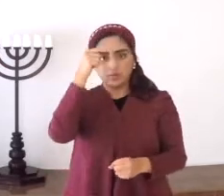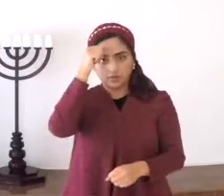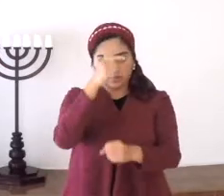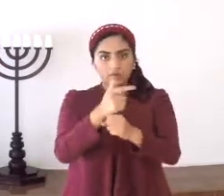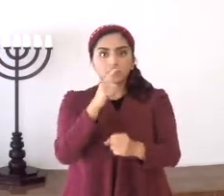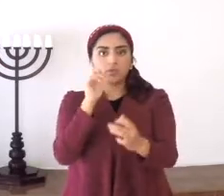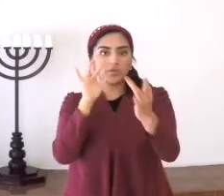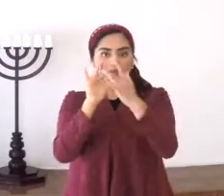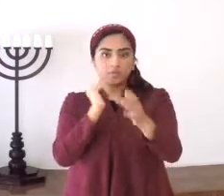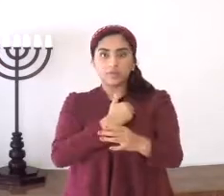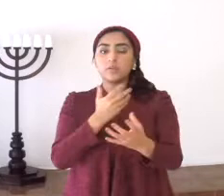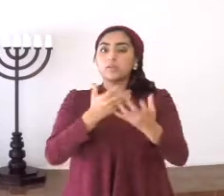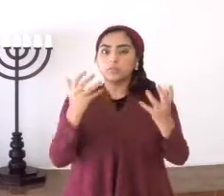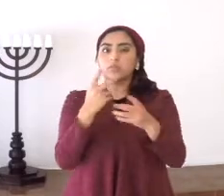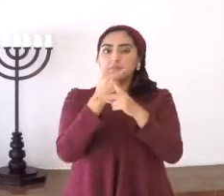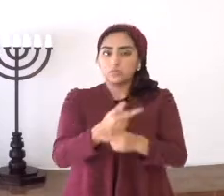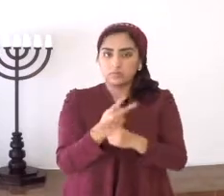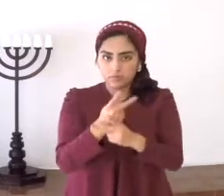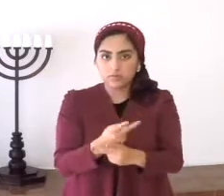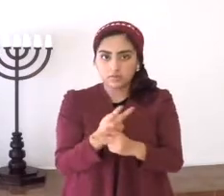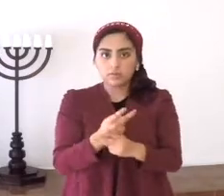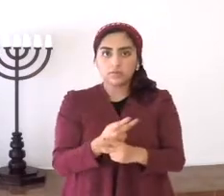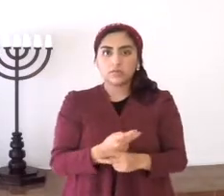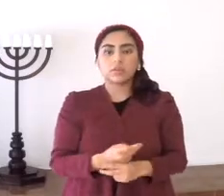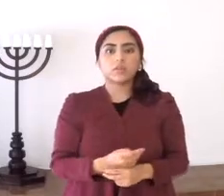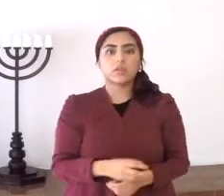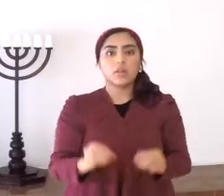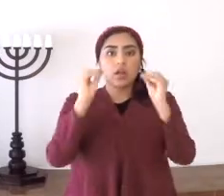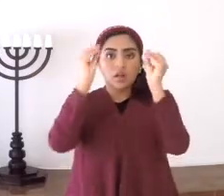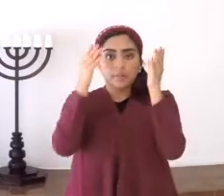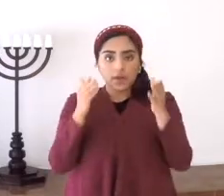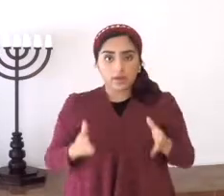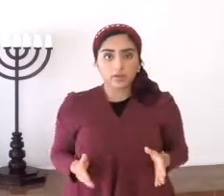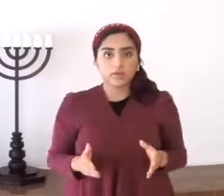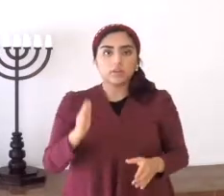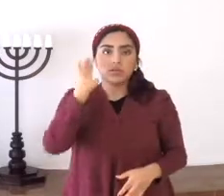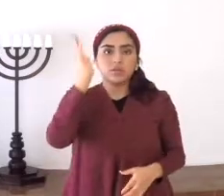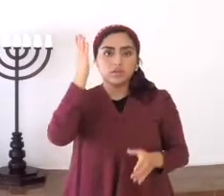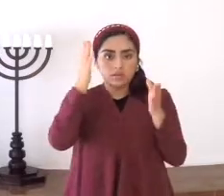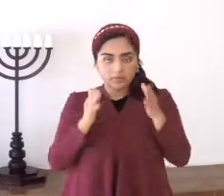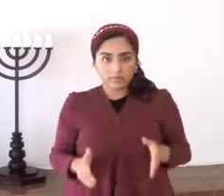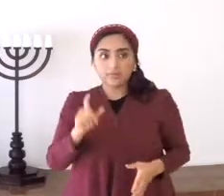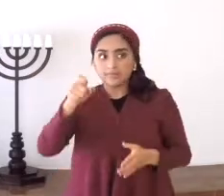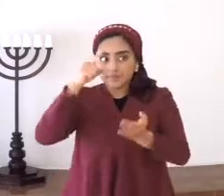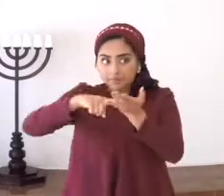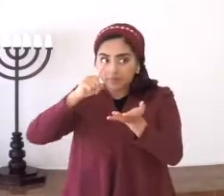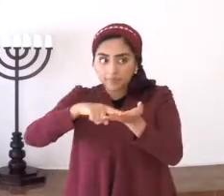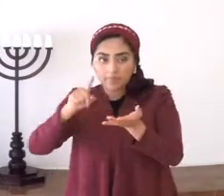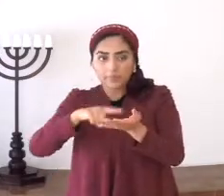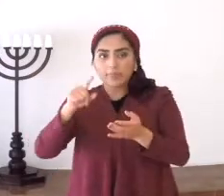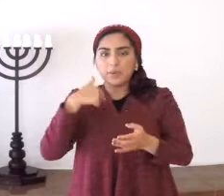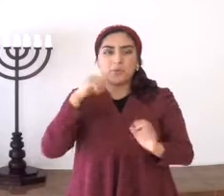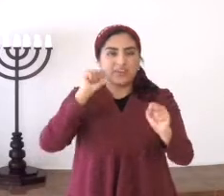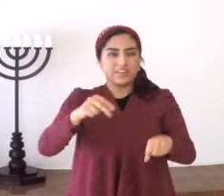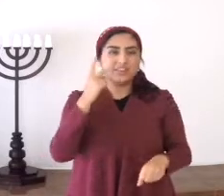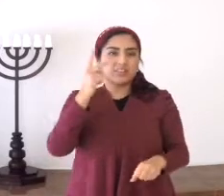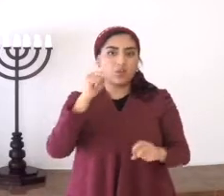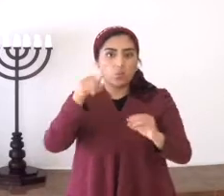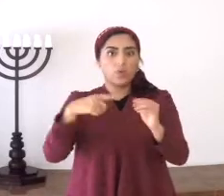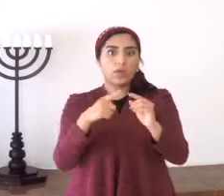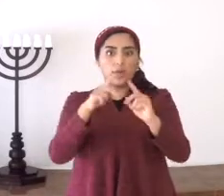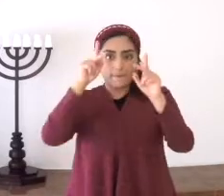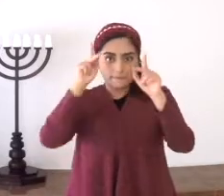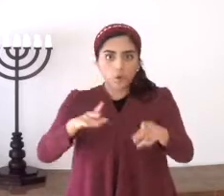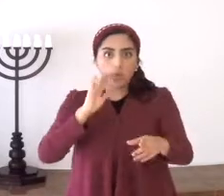este bello grupo, este bello grupo y ese bello grupo muy grande, tengan mucho cuidado, los pastores, los ancianos,